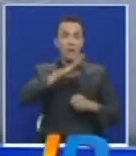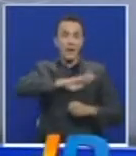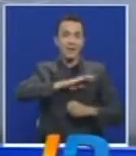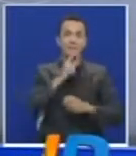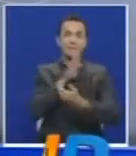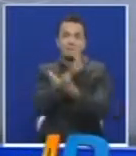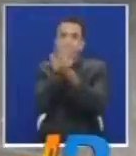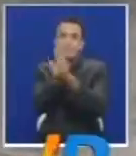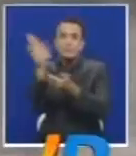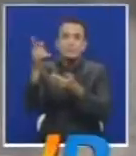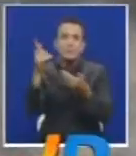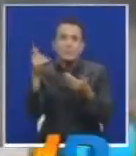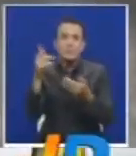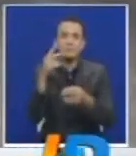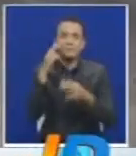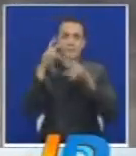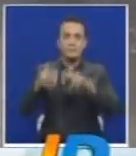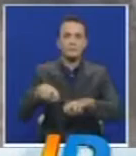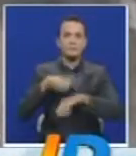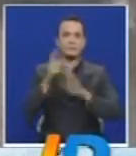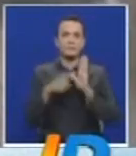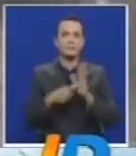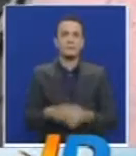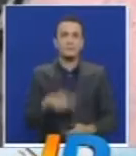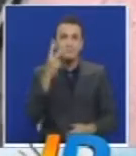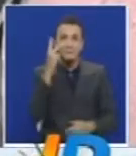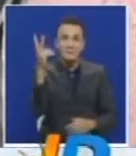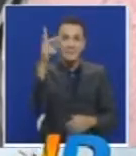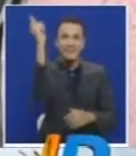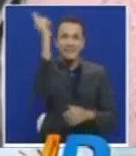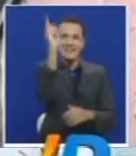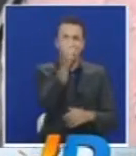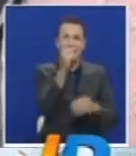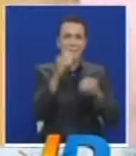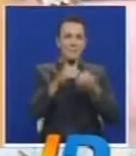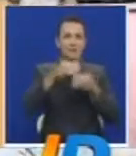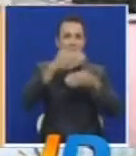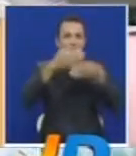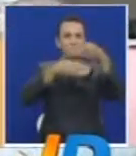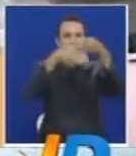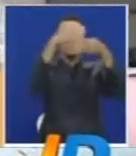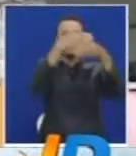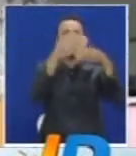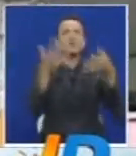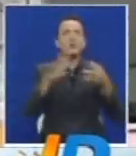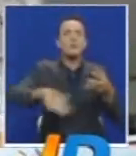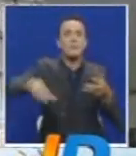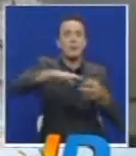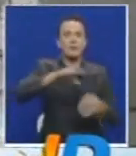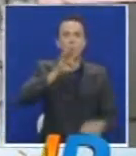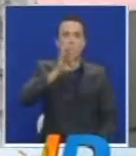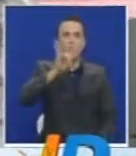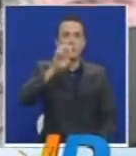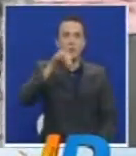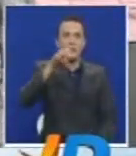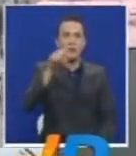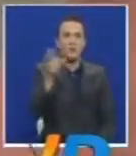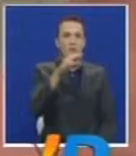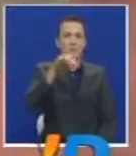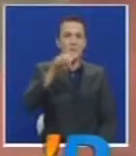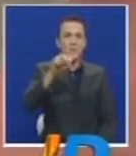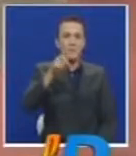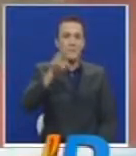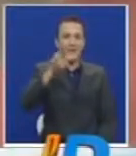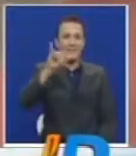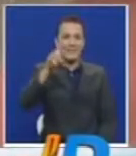urbanización. Estas son las crecientes grietas que presentan los bloques de la urbanización Bueno Madrid y que hoy tienen atemorizados a sus